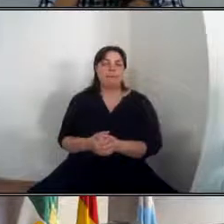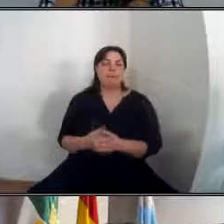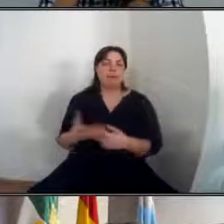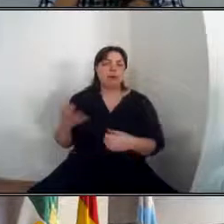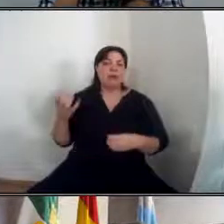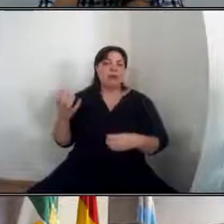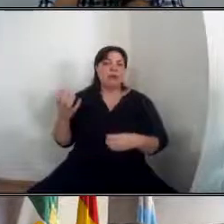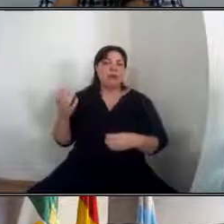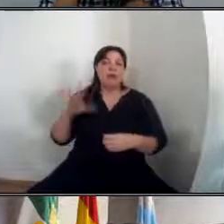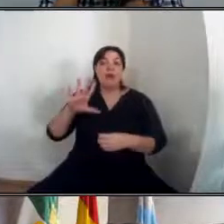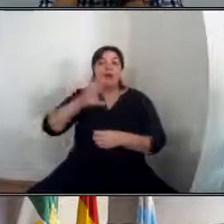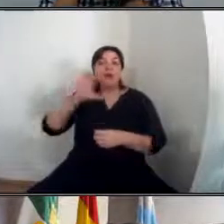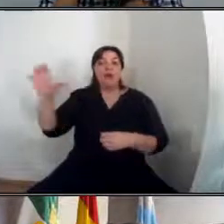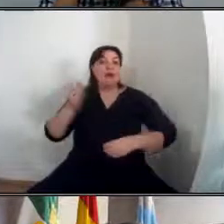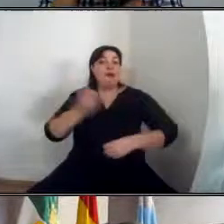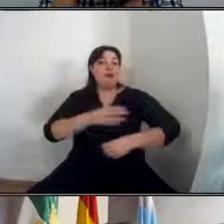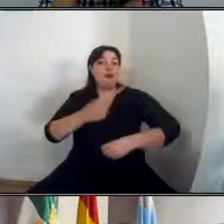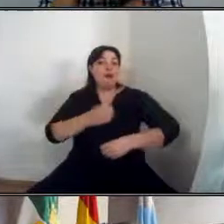desde Europa